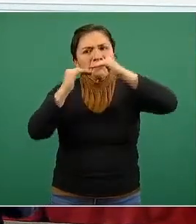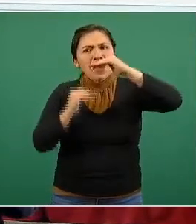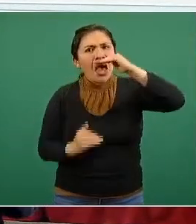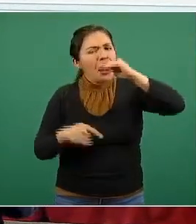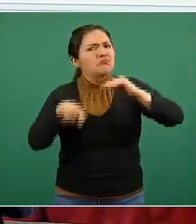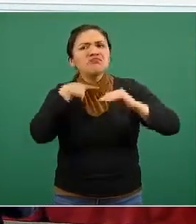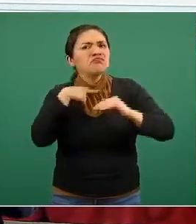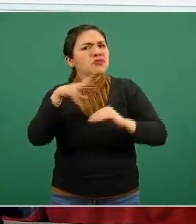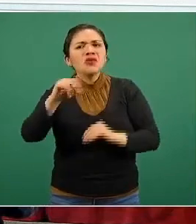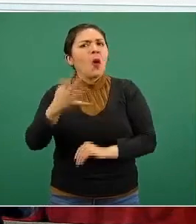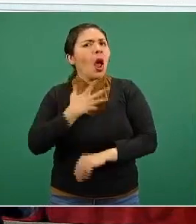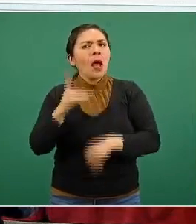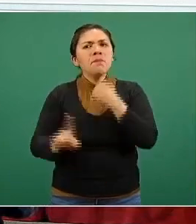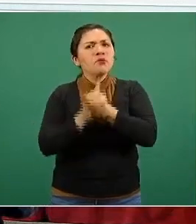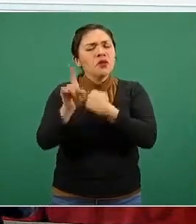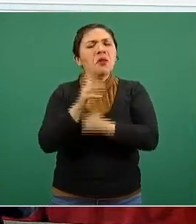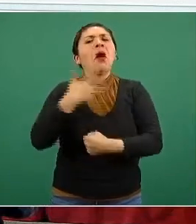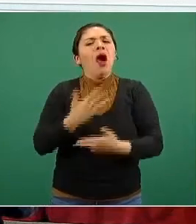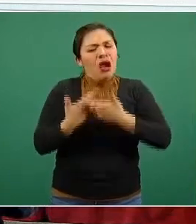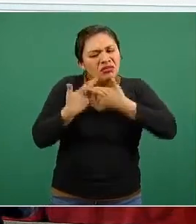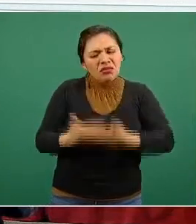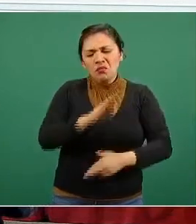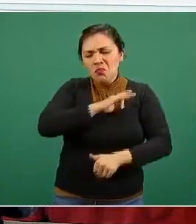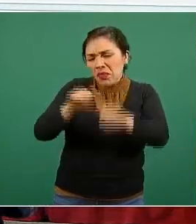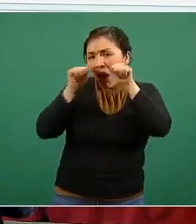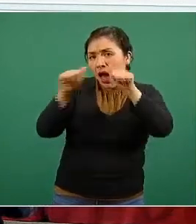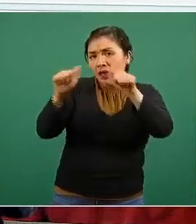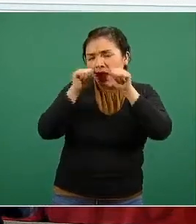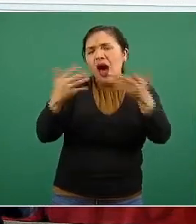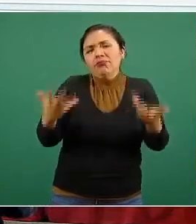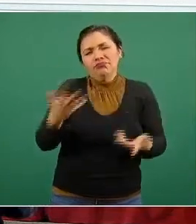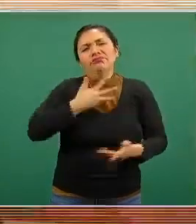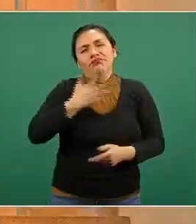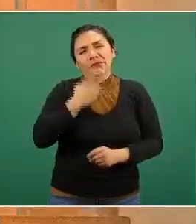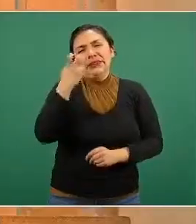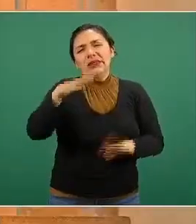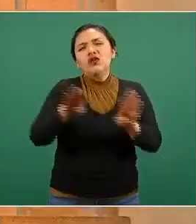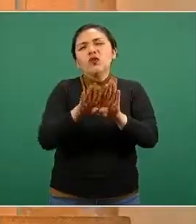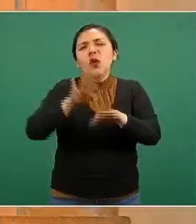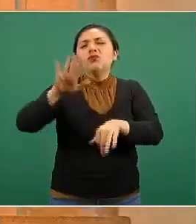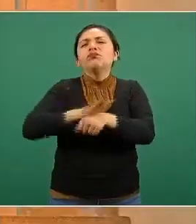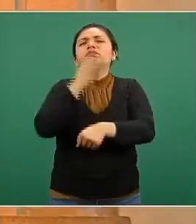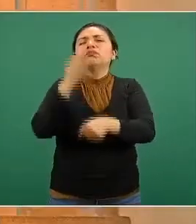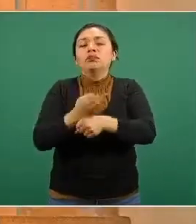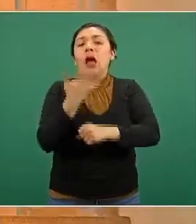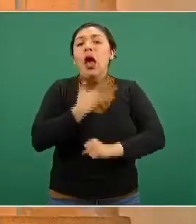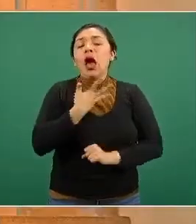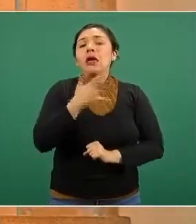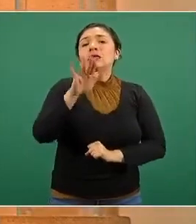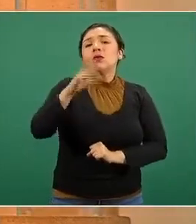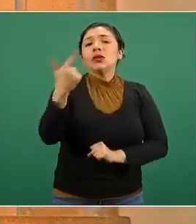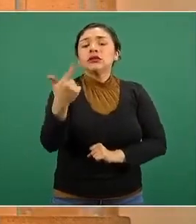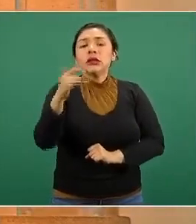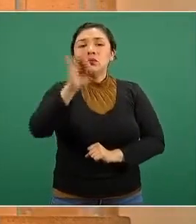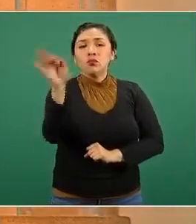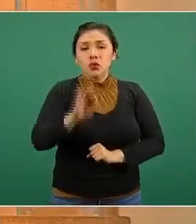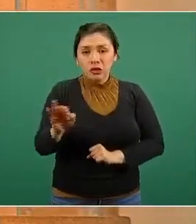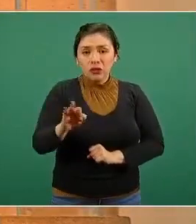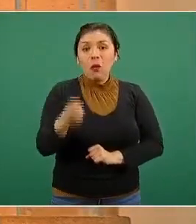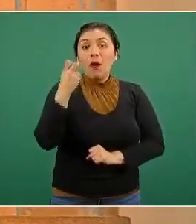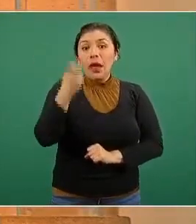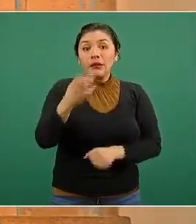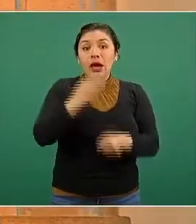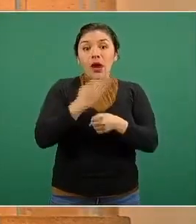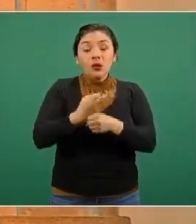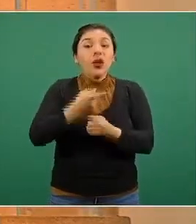con mucha disponibilidad hospitalaria, pues bueno, entonces tenemos esta media nacional de un 57%, que